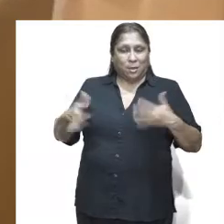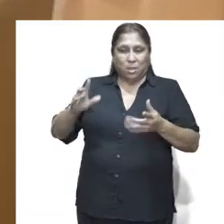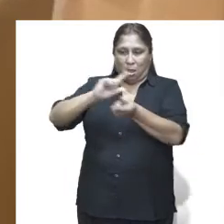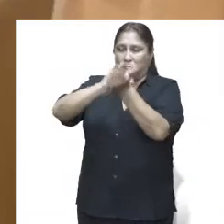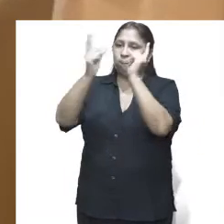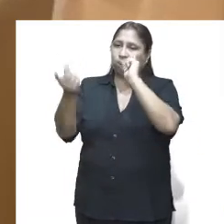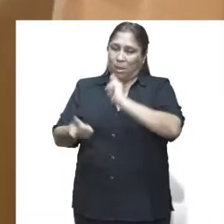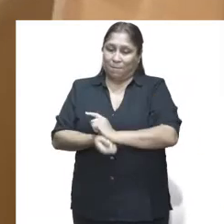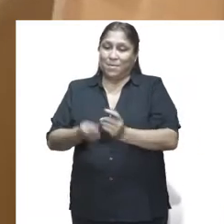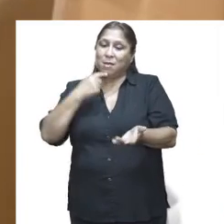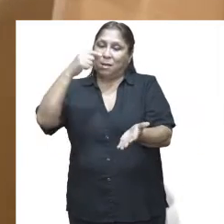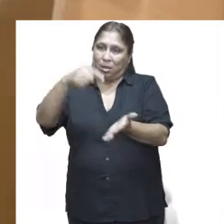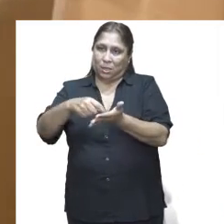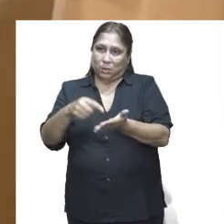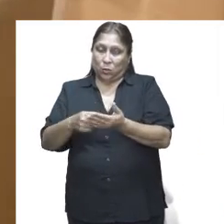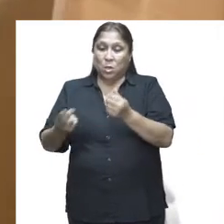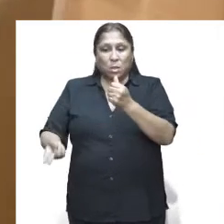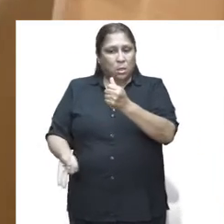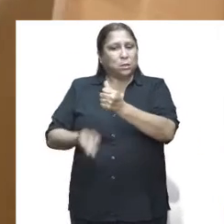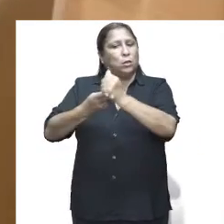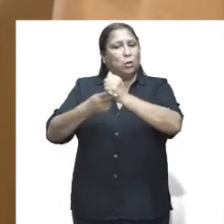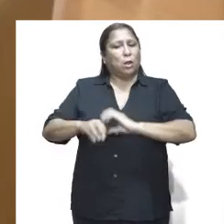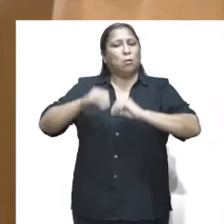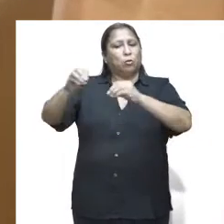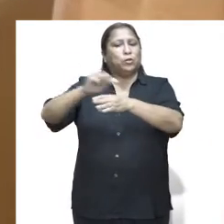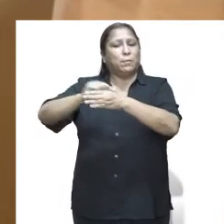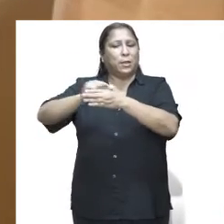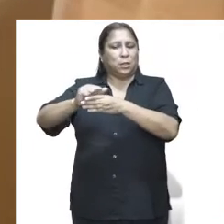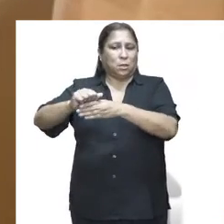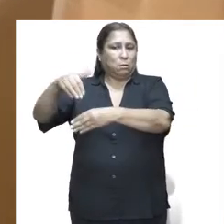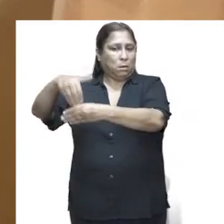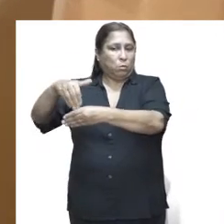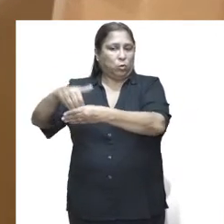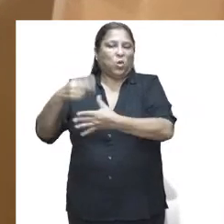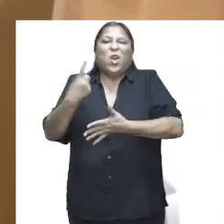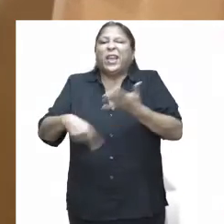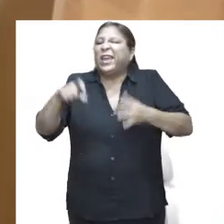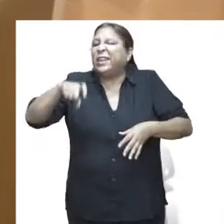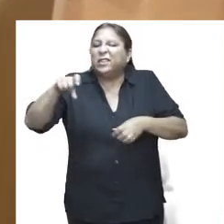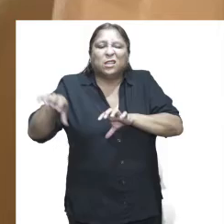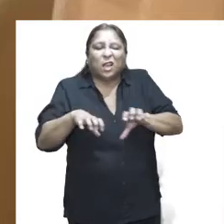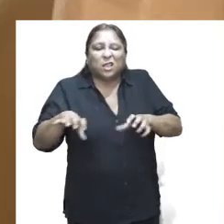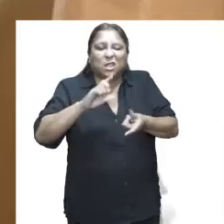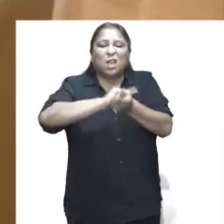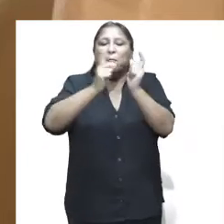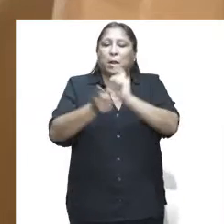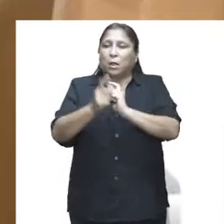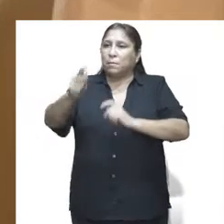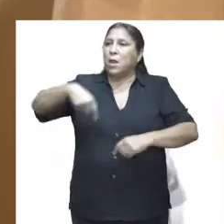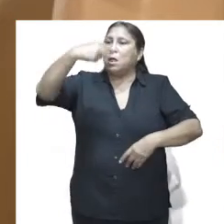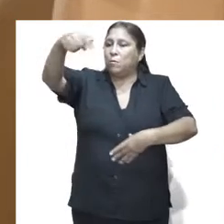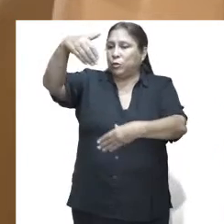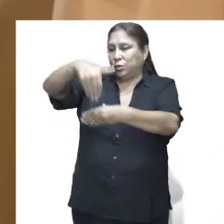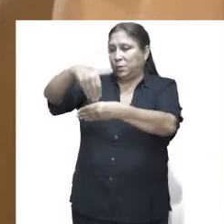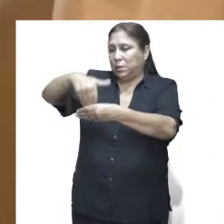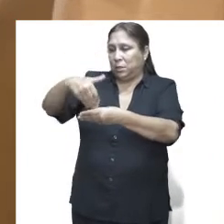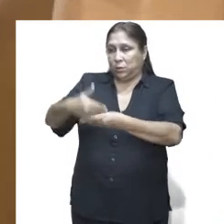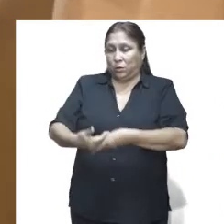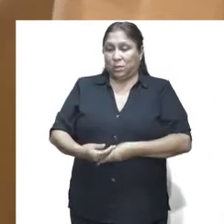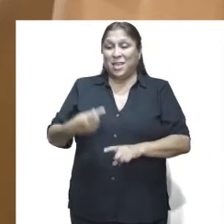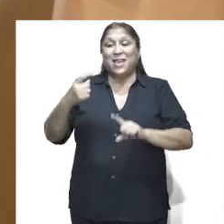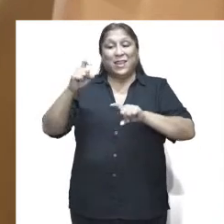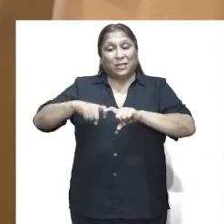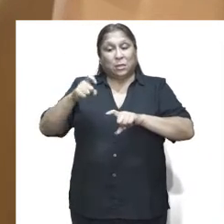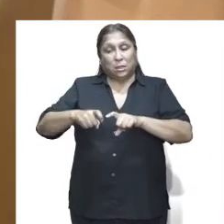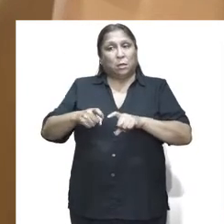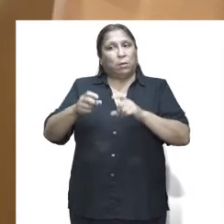esta situación, ¿no? Y asegurarse el ejercicio del derecho al voto. ¿Qué es lo que tienen que hacer para poder cambiar y votar las próximas elecciones? Tiene que haber un